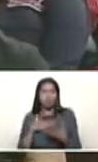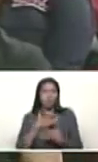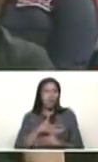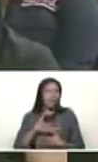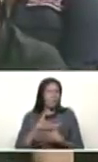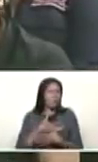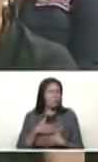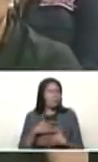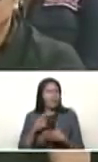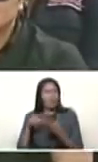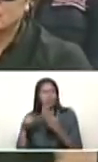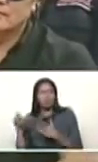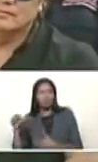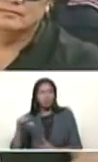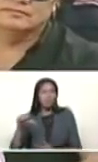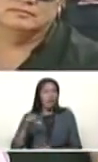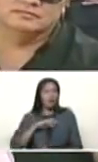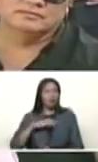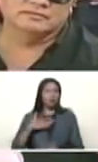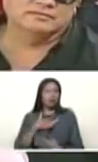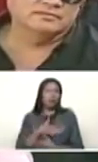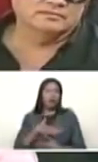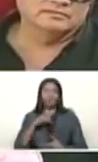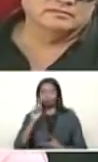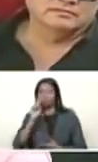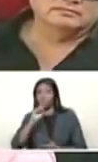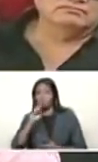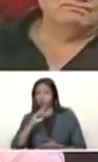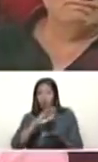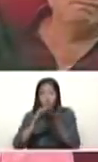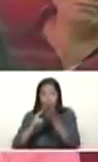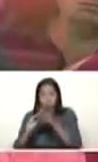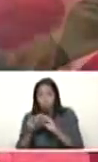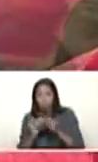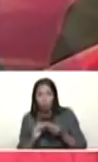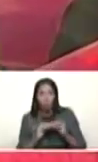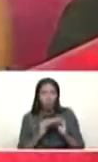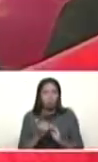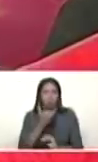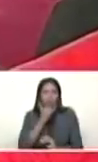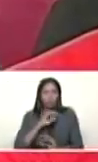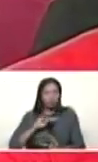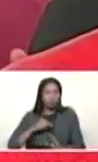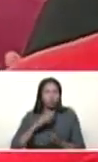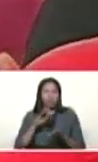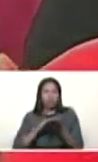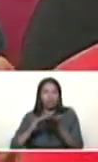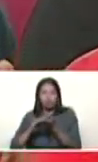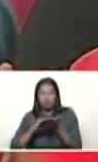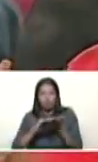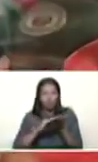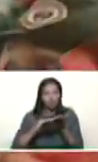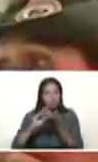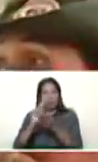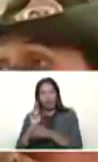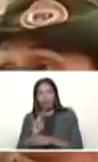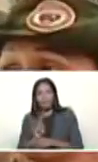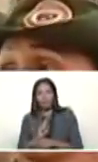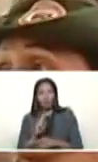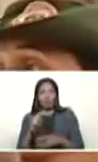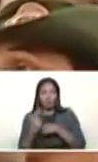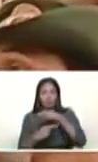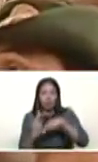las cosas estén mal. Hay que rectificar todos los errores que estemos cometiendo. Y hay que renovar la